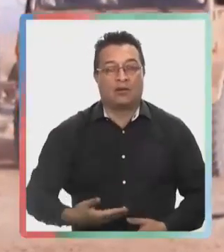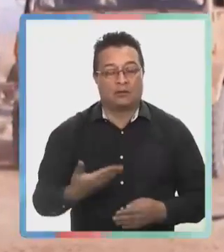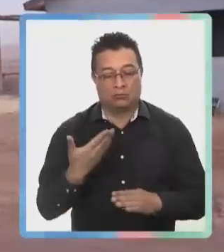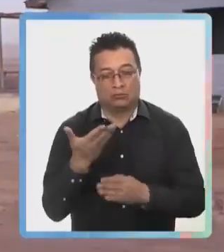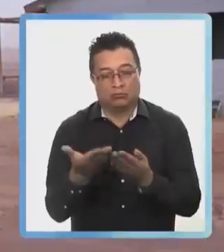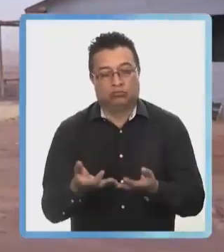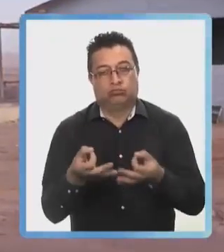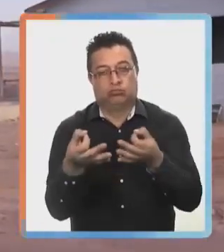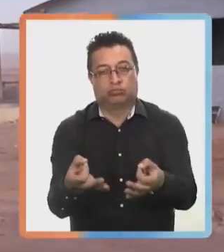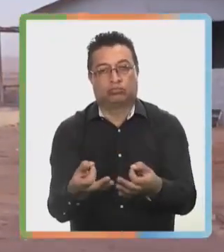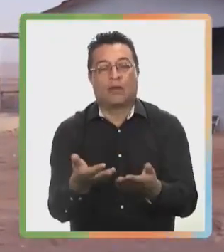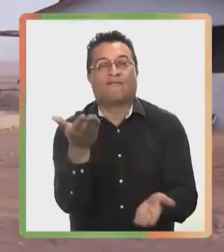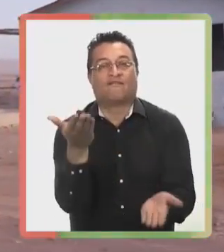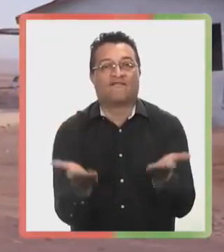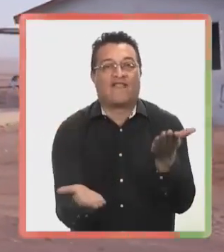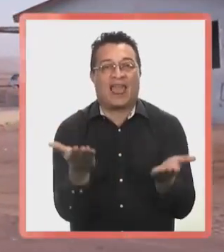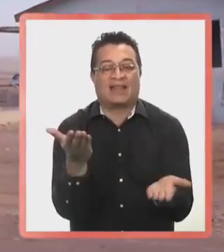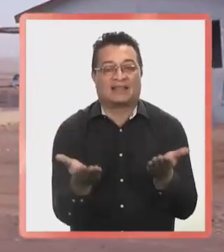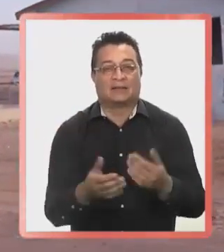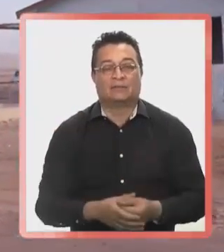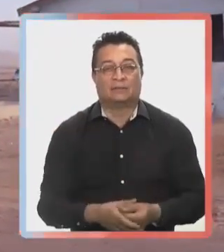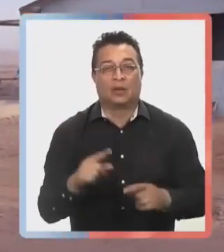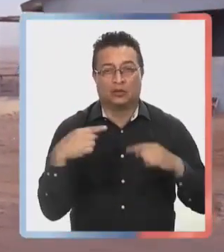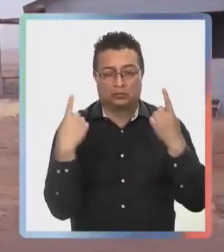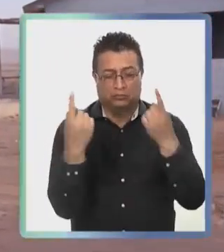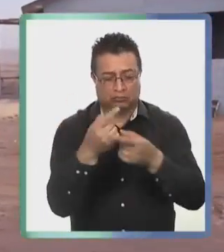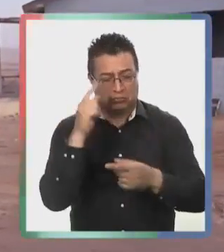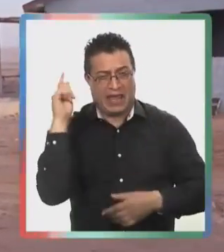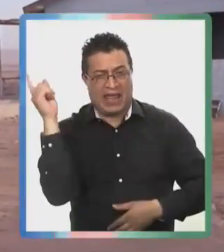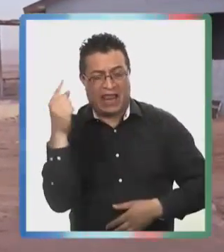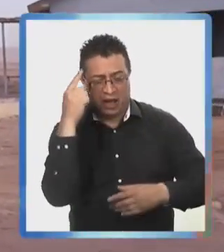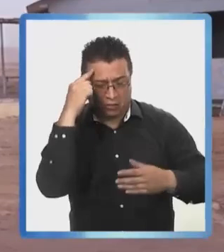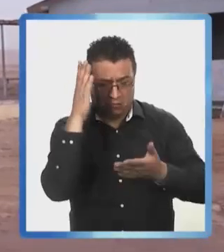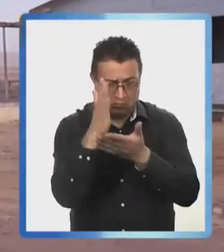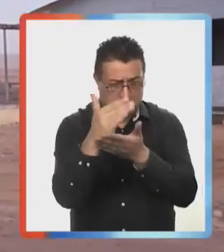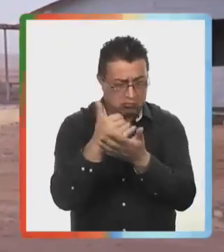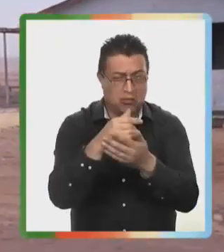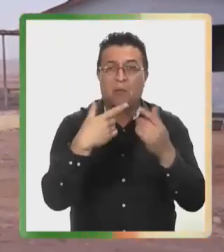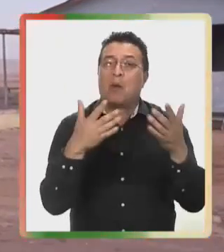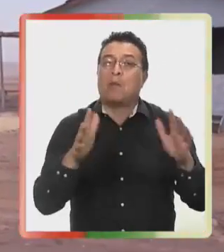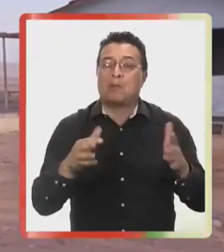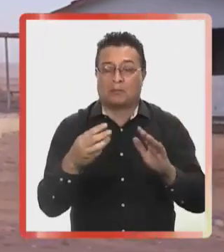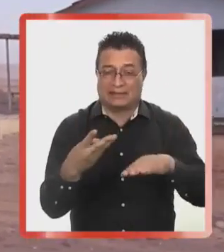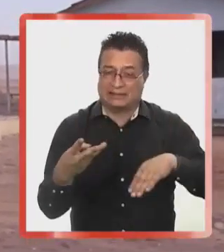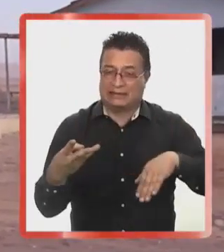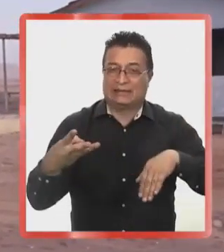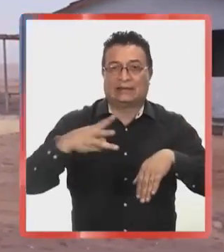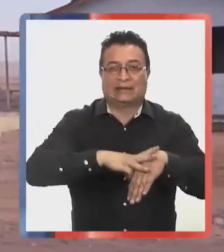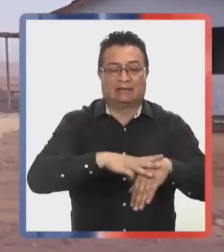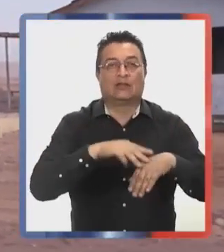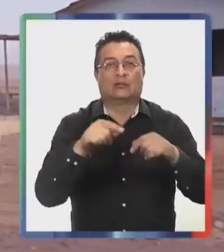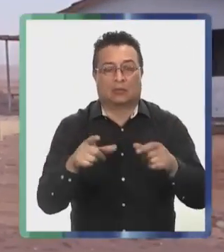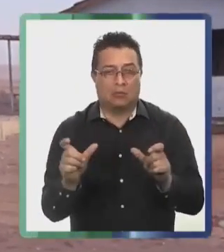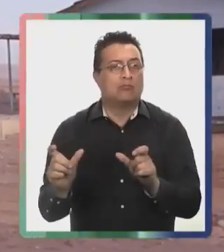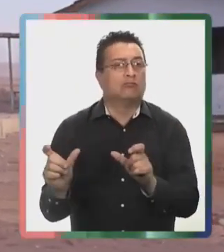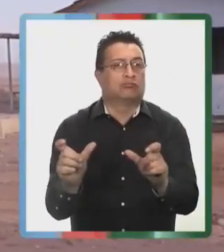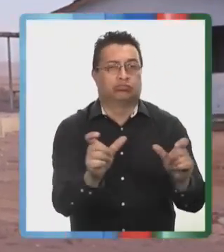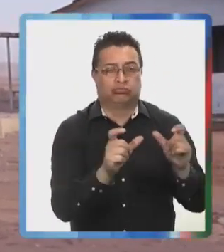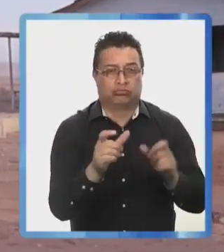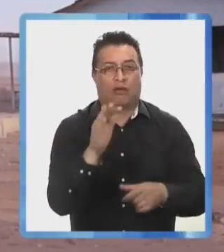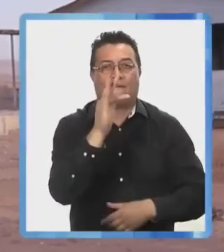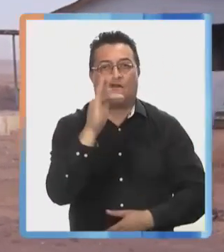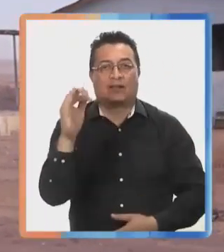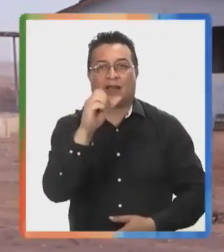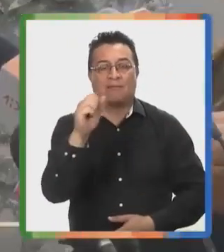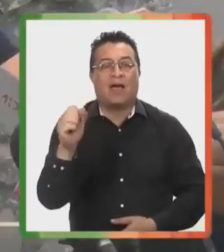gobierno entregó un balance de la implementación. En criterio general podemos decir que se ha a lo menos triplicado la cantidad de efectivos